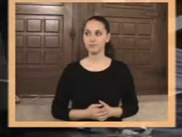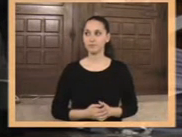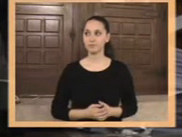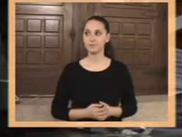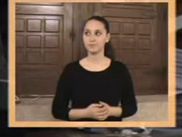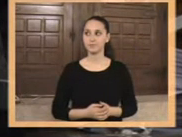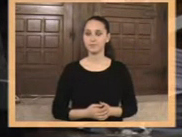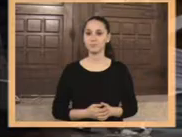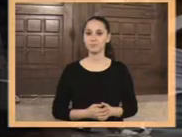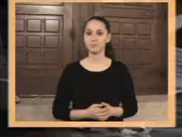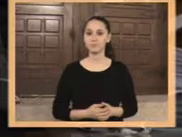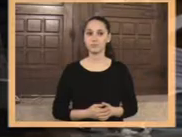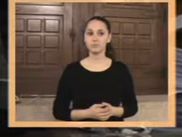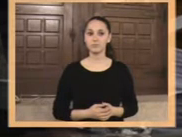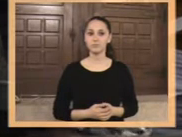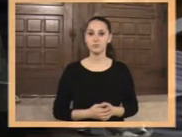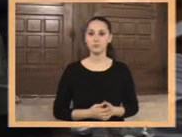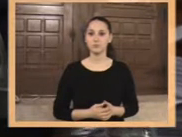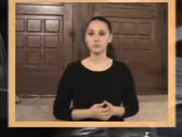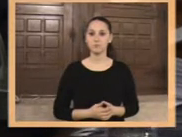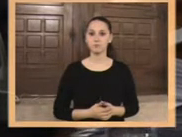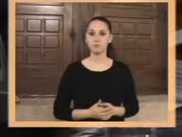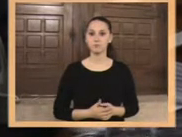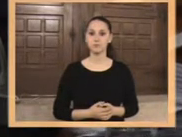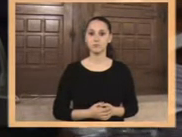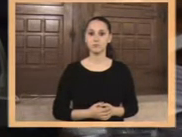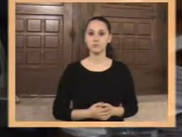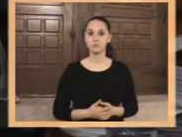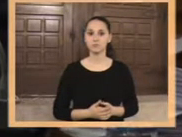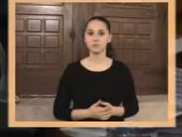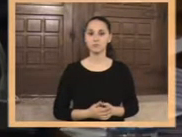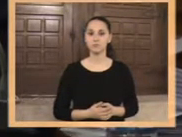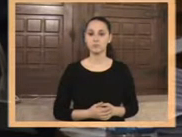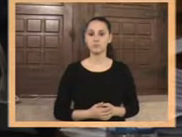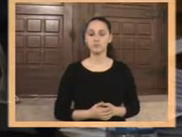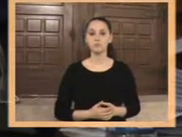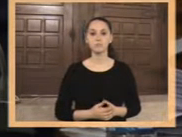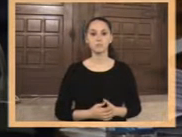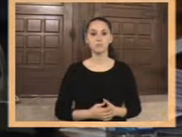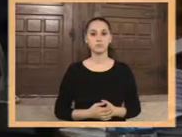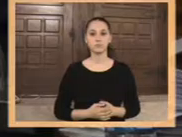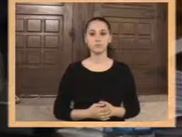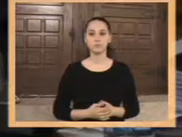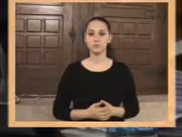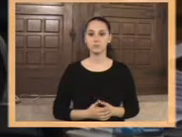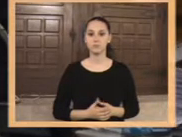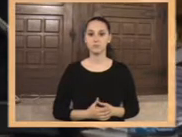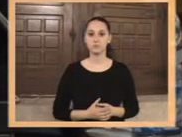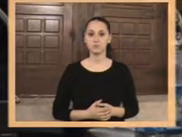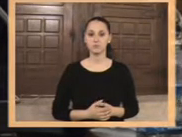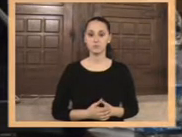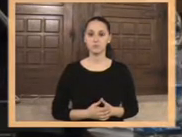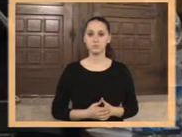de que los Estados de la Unión reubiquen a un número equivalente de personas refugiadas sirias asentadas ya en Turquía y de otras